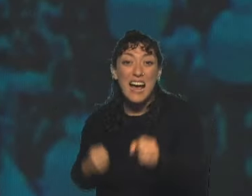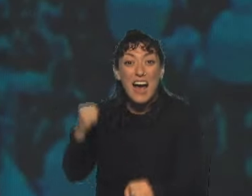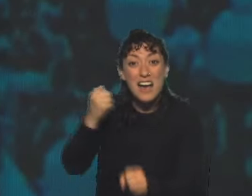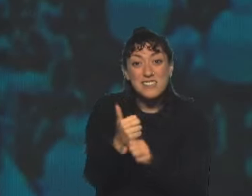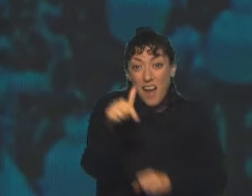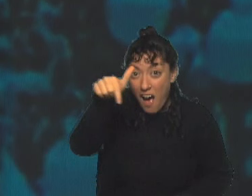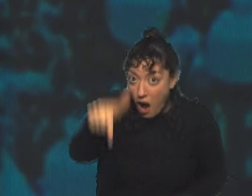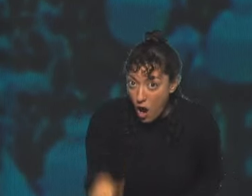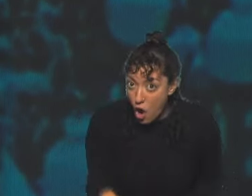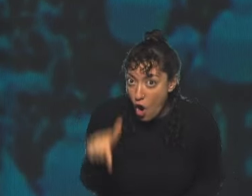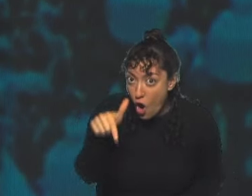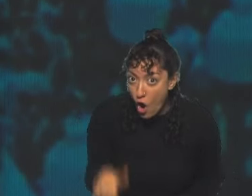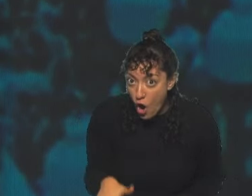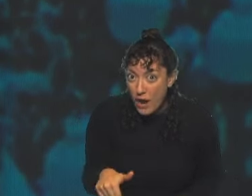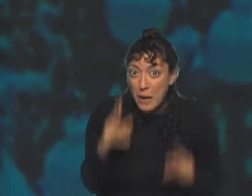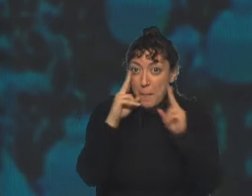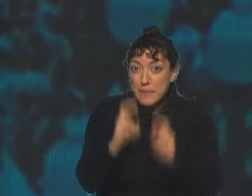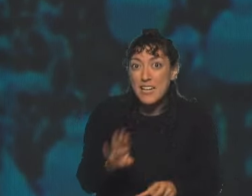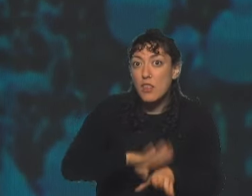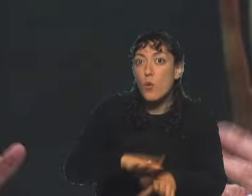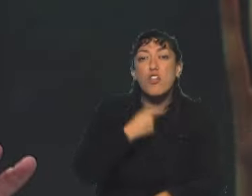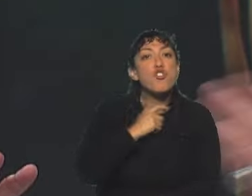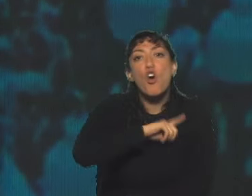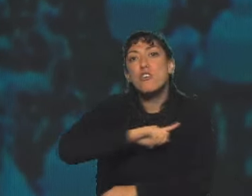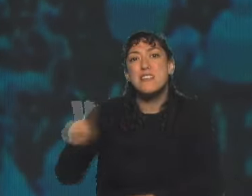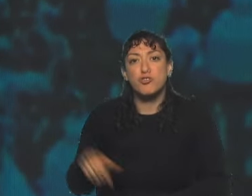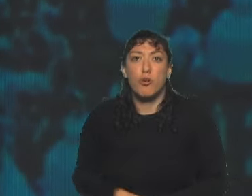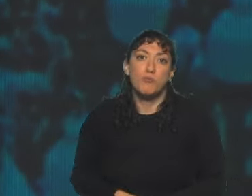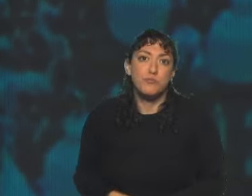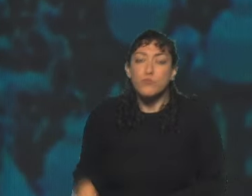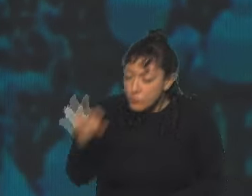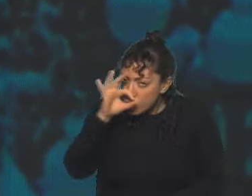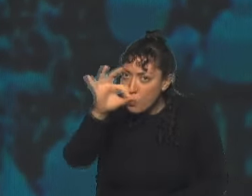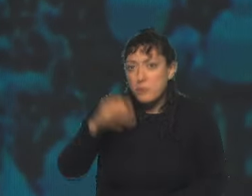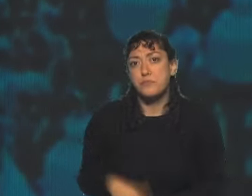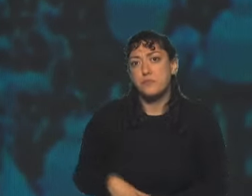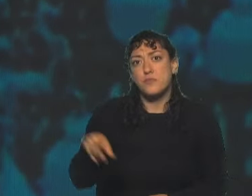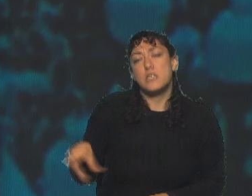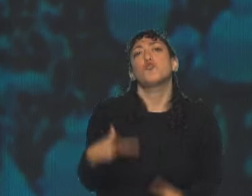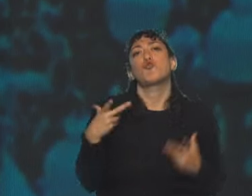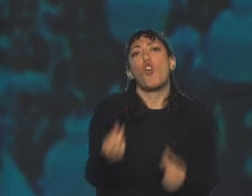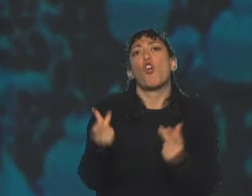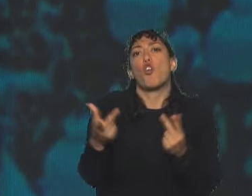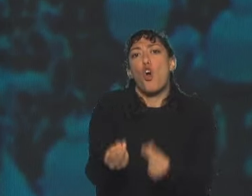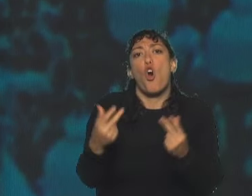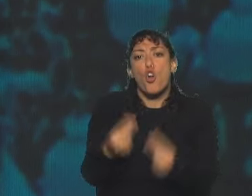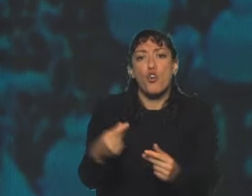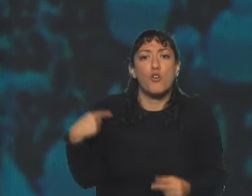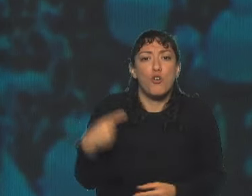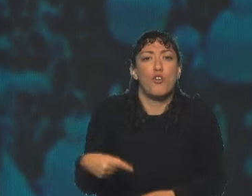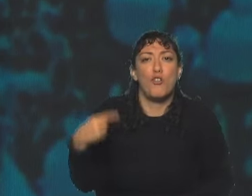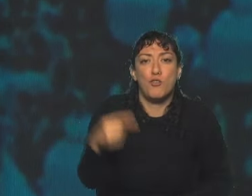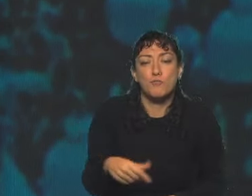día de hoy jamás quiso investigar la deuda. Nunca. Nunca. Se negaron sistemáticamente, inclusive a través de proyectos